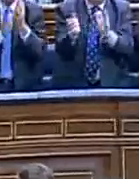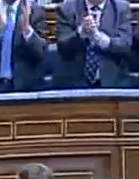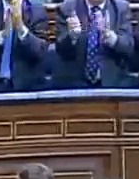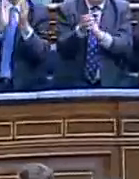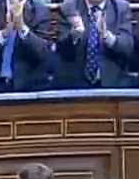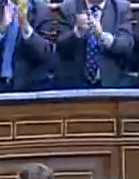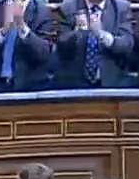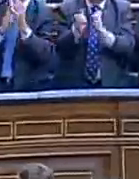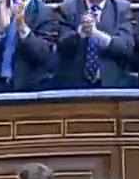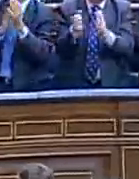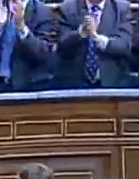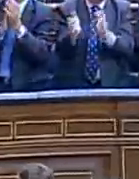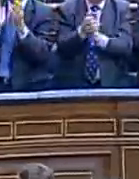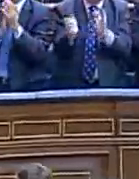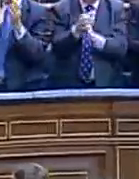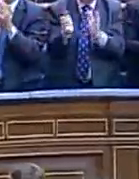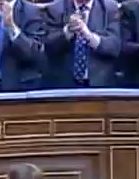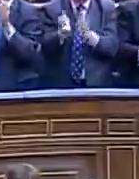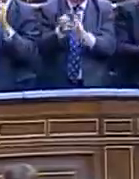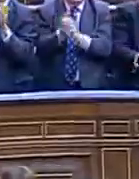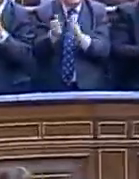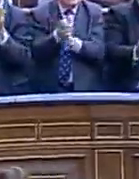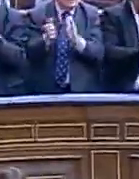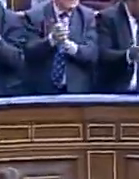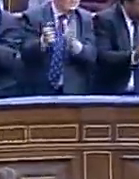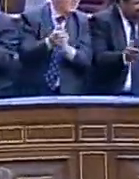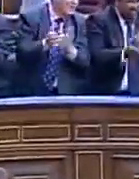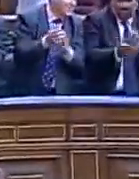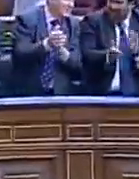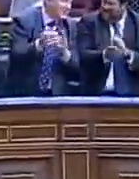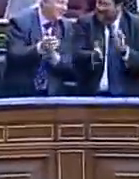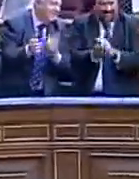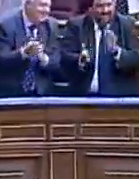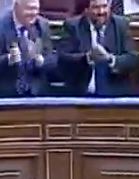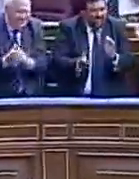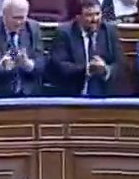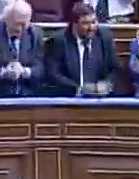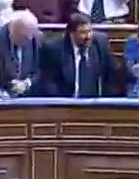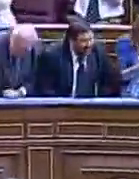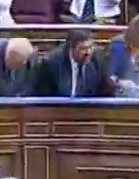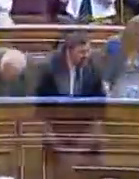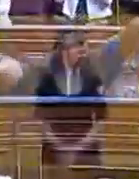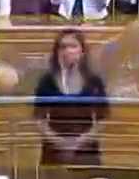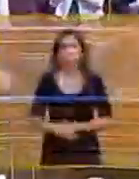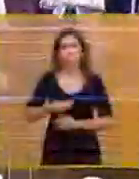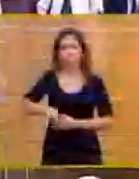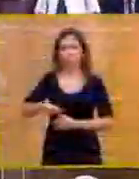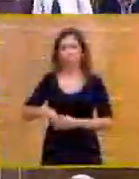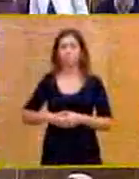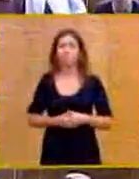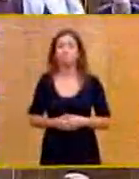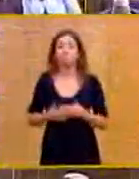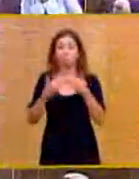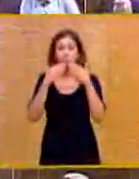censura y que para eso tiene que traer a la Cámara un programa de Gobierno para explicárselo a los ciudadanos y reunir los apoyos parlamentarios